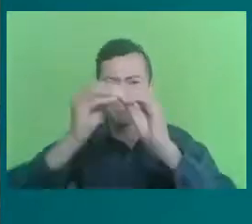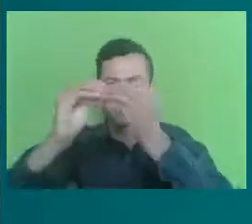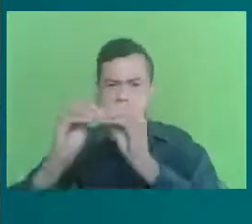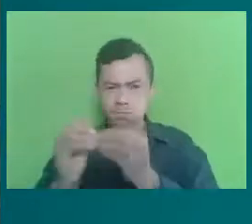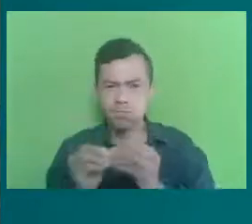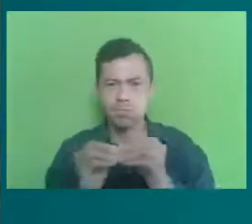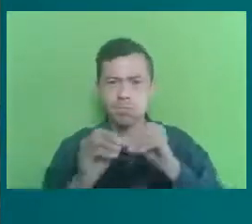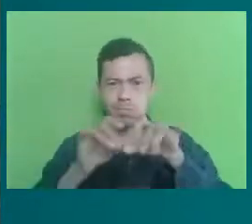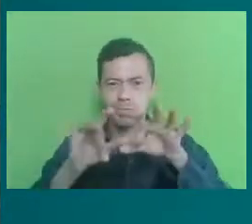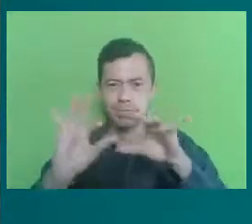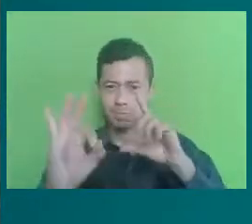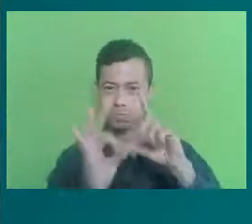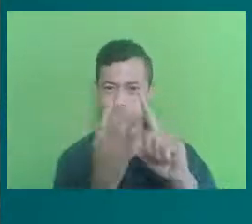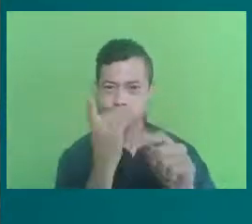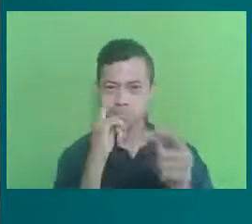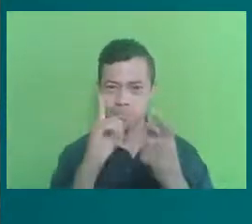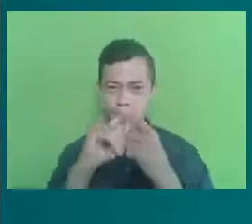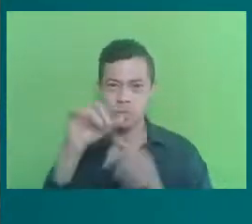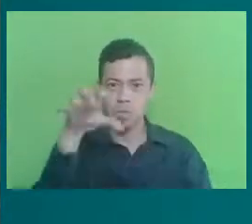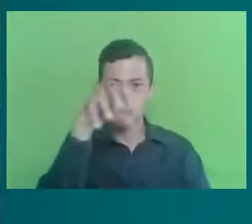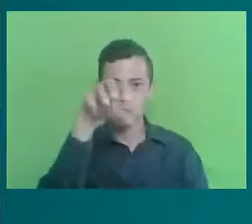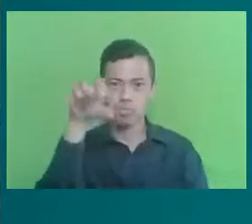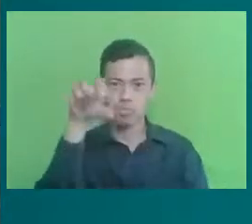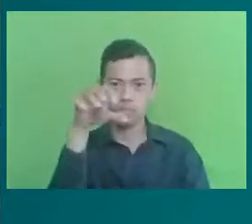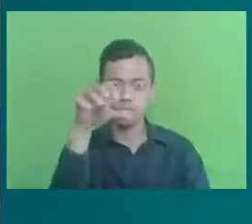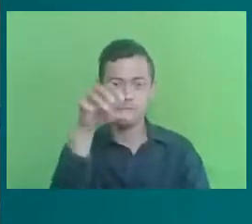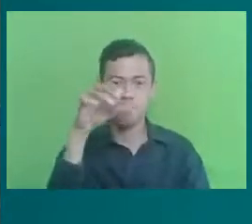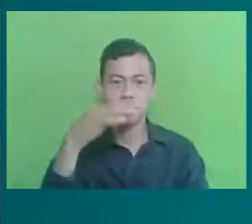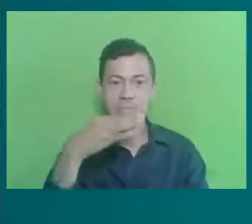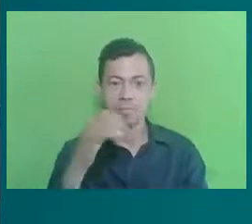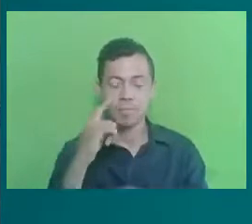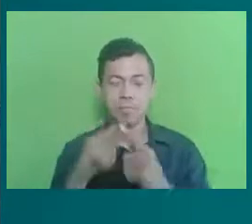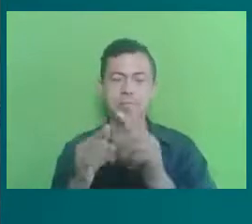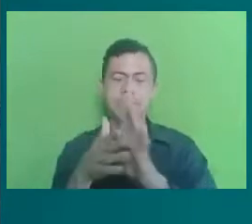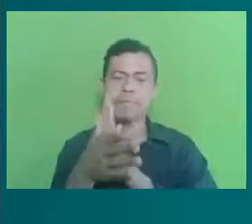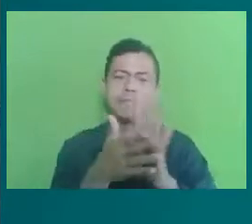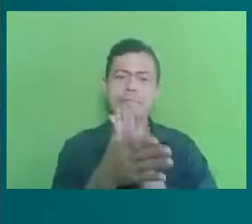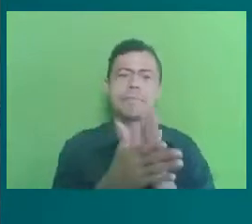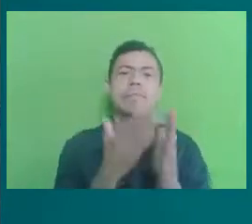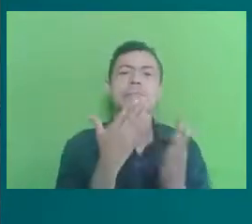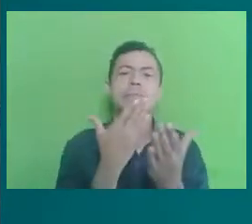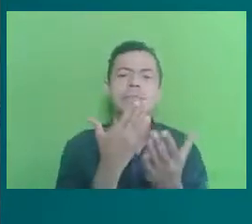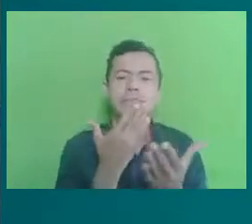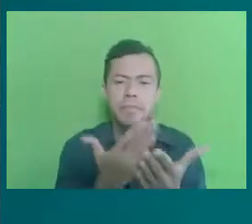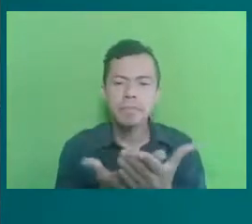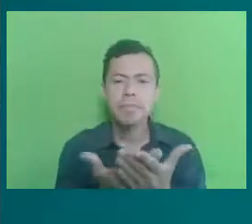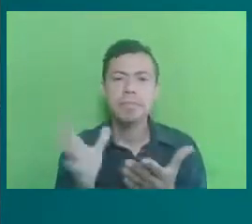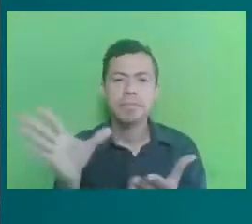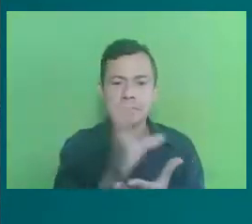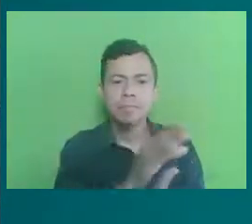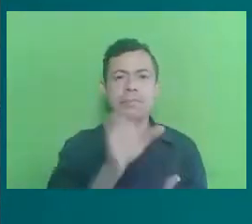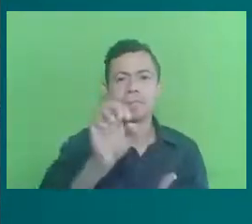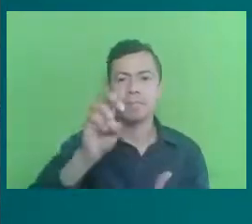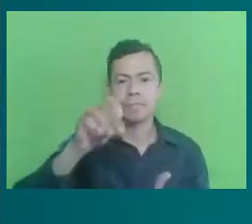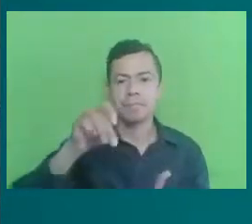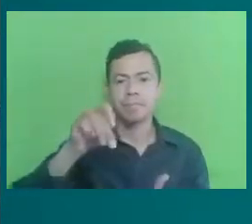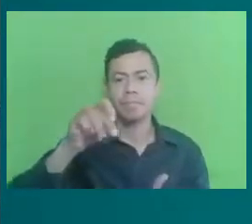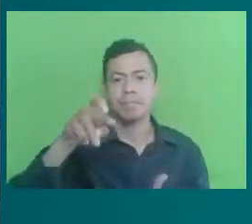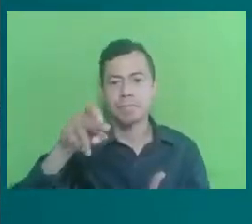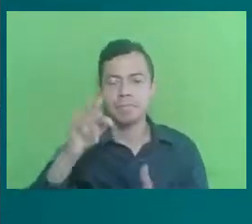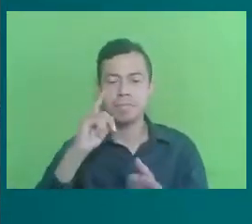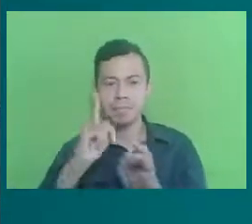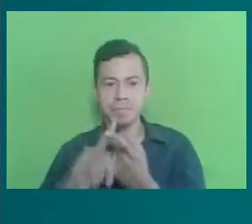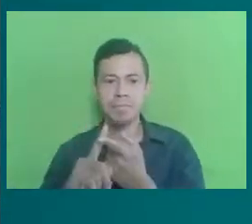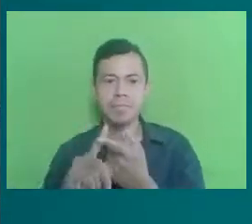mano de inteligencia artificial. Les agradezco mucho la invitación al equipo de PM y bueno, ojalá